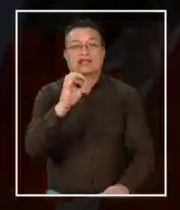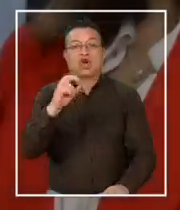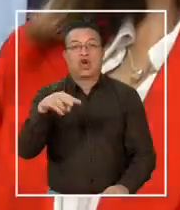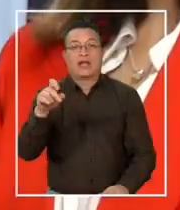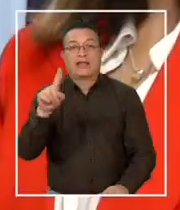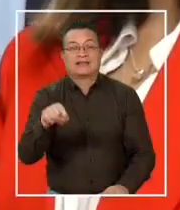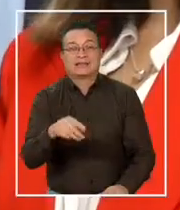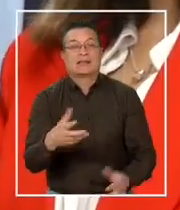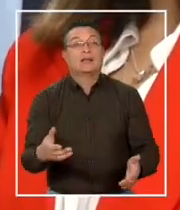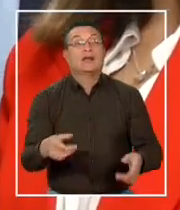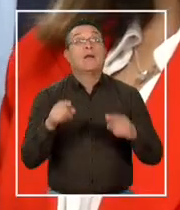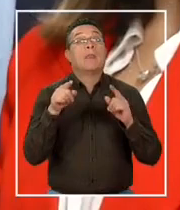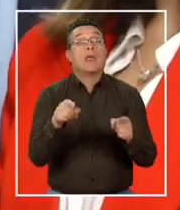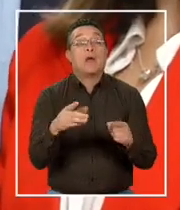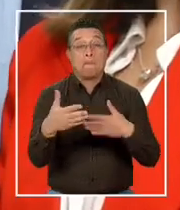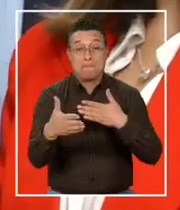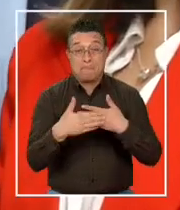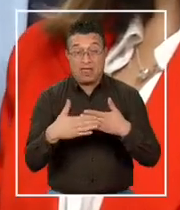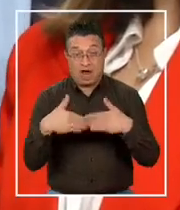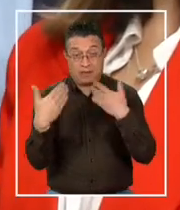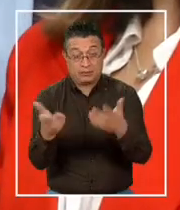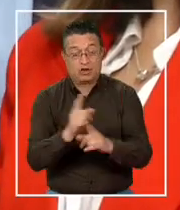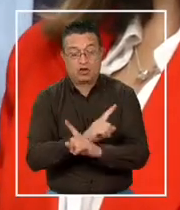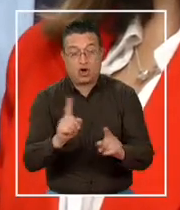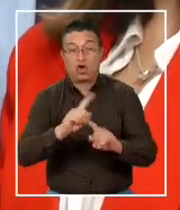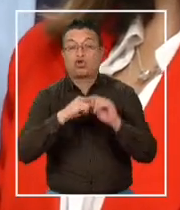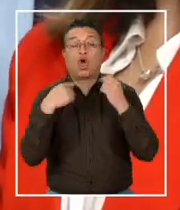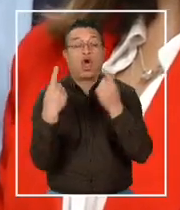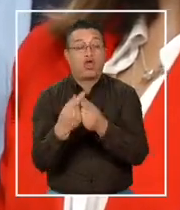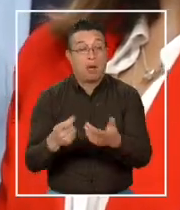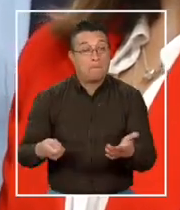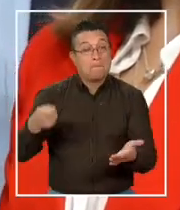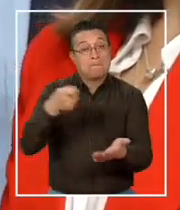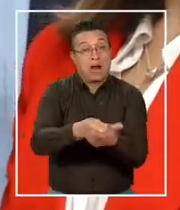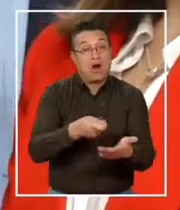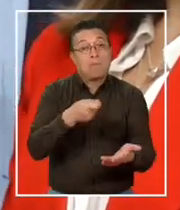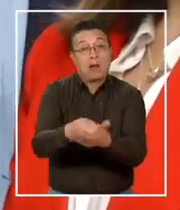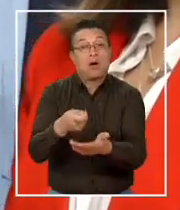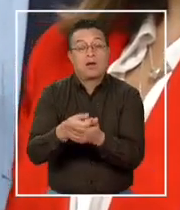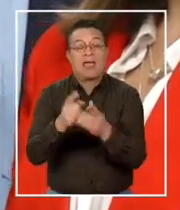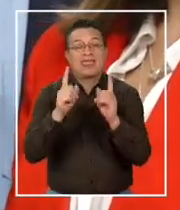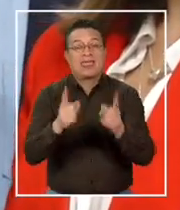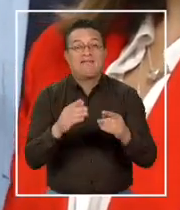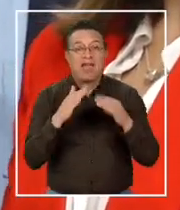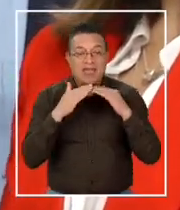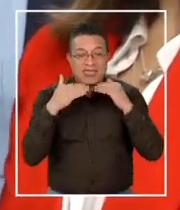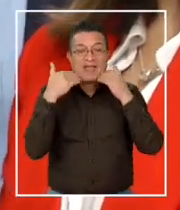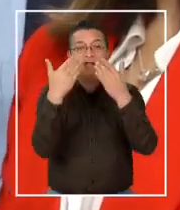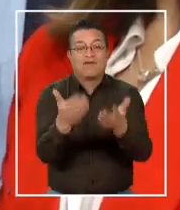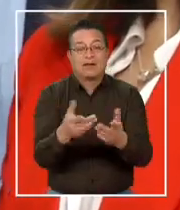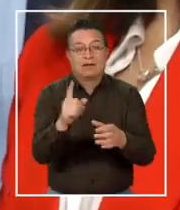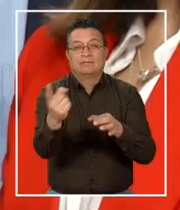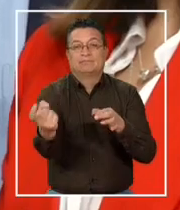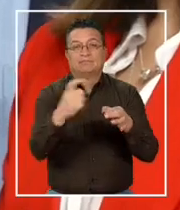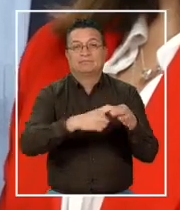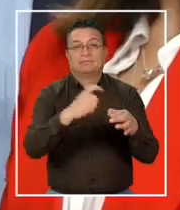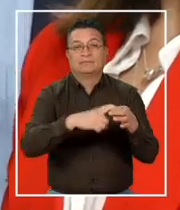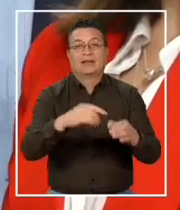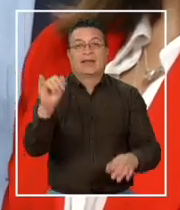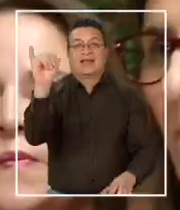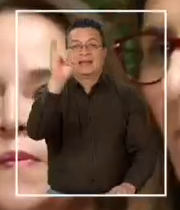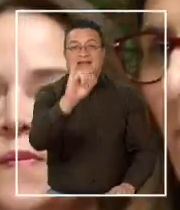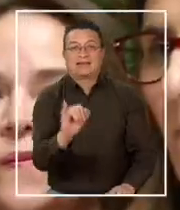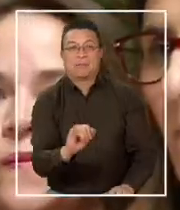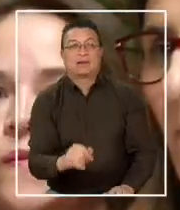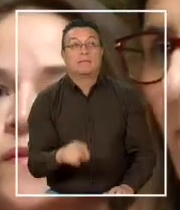hay perdonazo. Por lo tanto, todos los pagos en exceso que se hayan hecho se deben devolver a los afiliados del sistema de